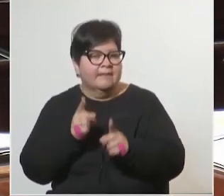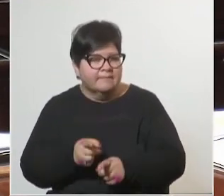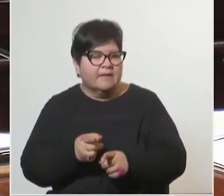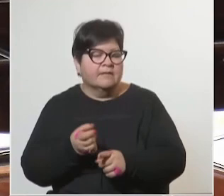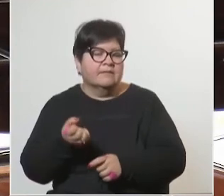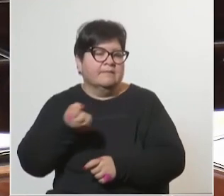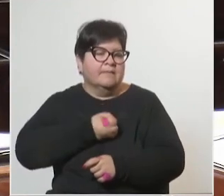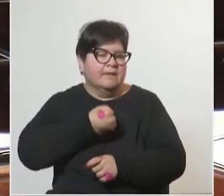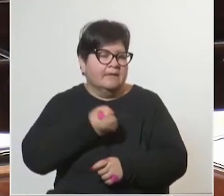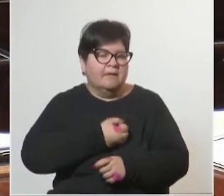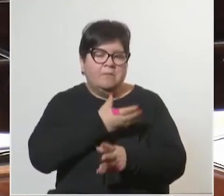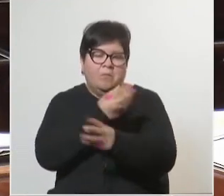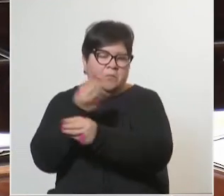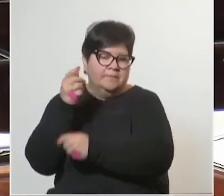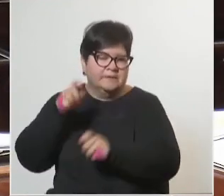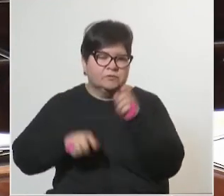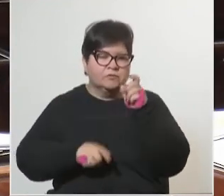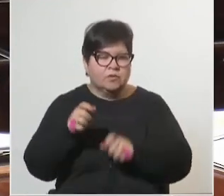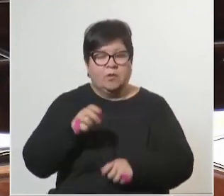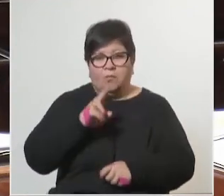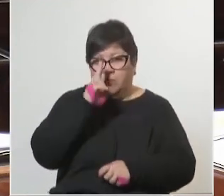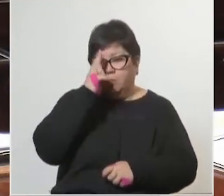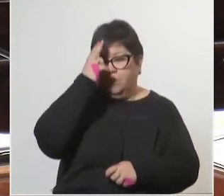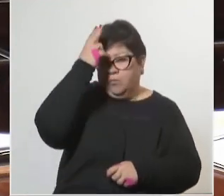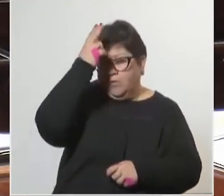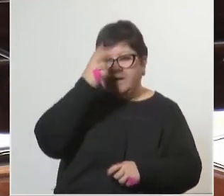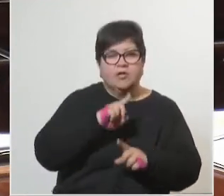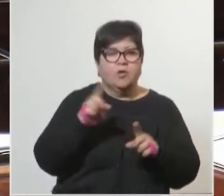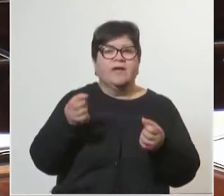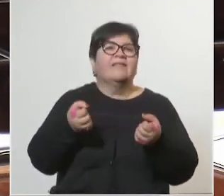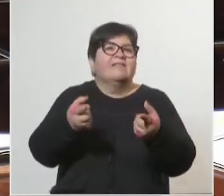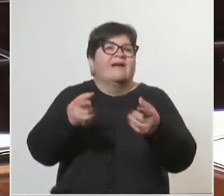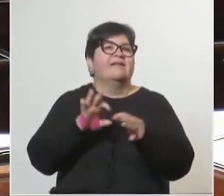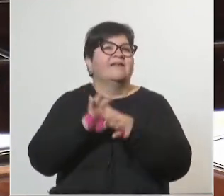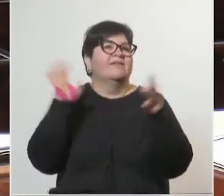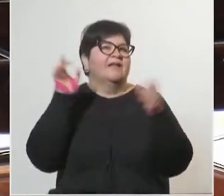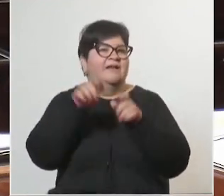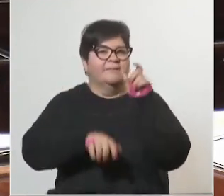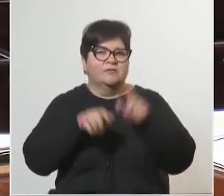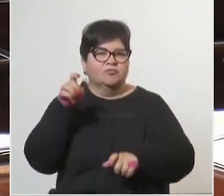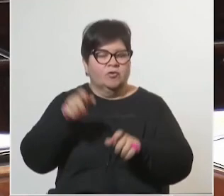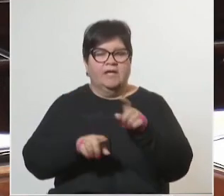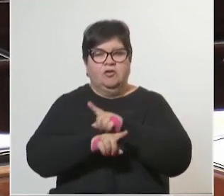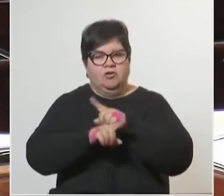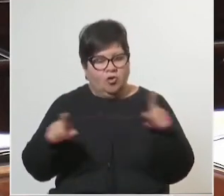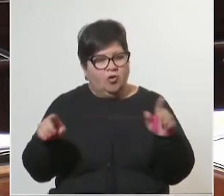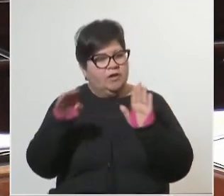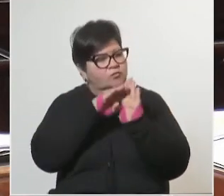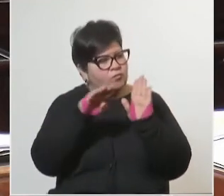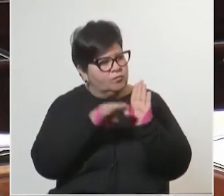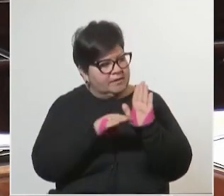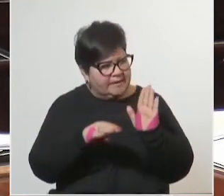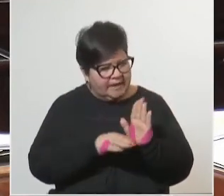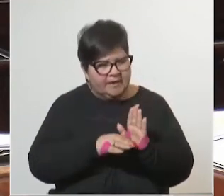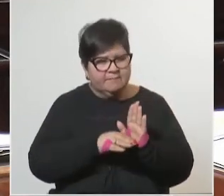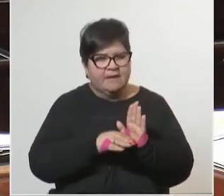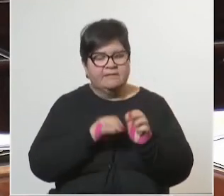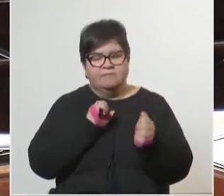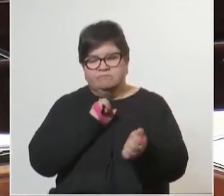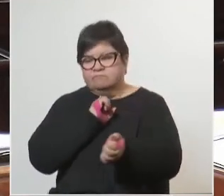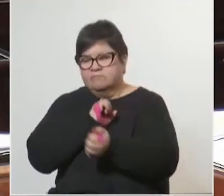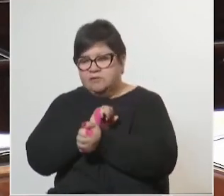los colegas han elaborado, es verdad que el Uruguay no estaría libertando a las personas, sino sometiéndolas a un régimen de reclusión distinto al de la